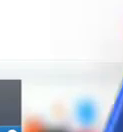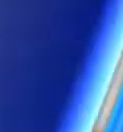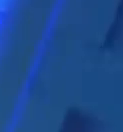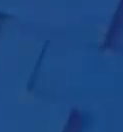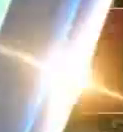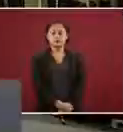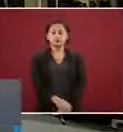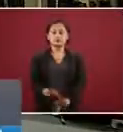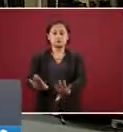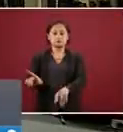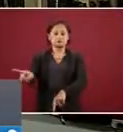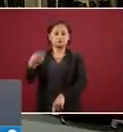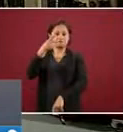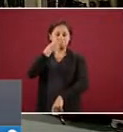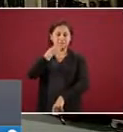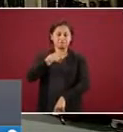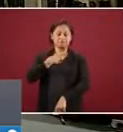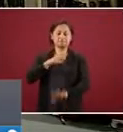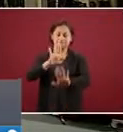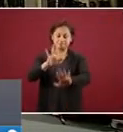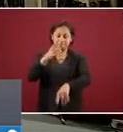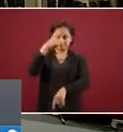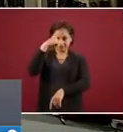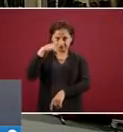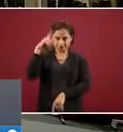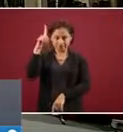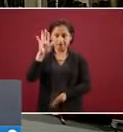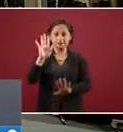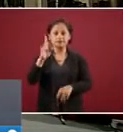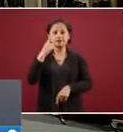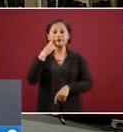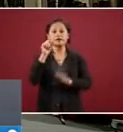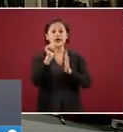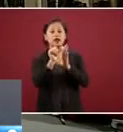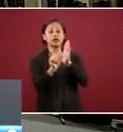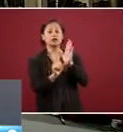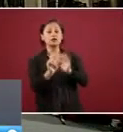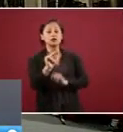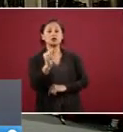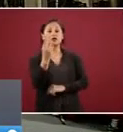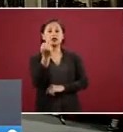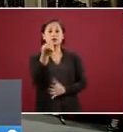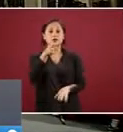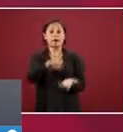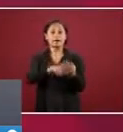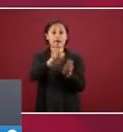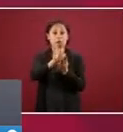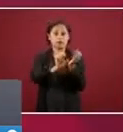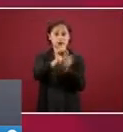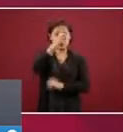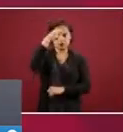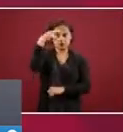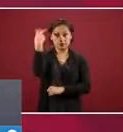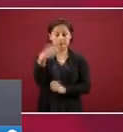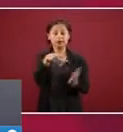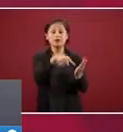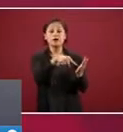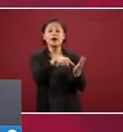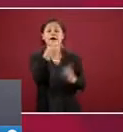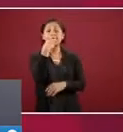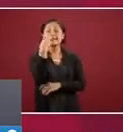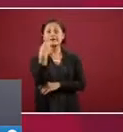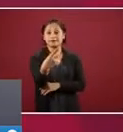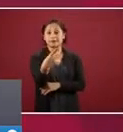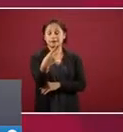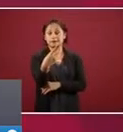controversias. De gira por Puebla, el presidente López Obrador se comprometió a que el gasoducto Tuxpan-Tula no pase por los cerros